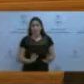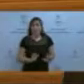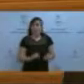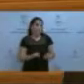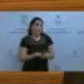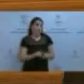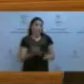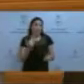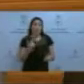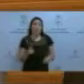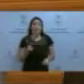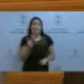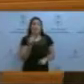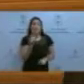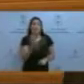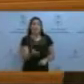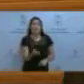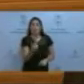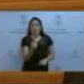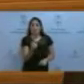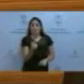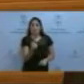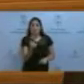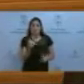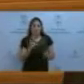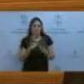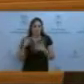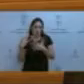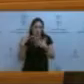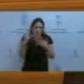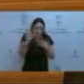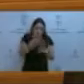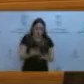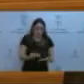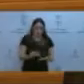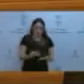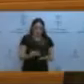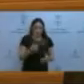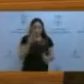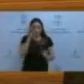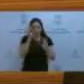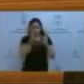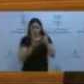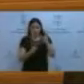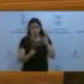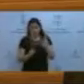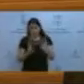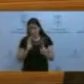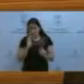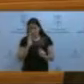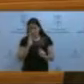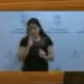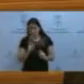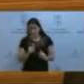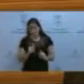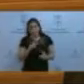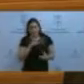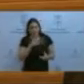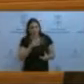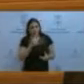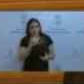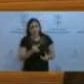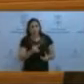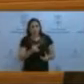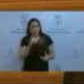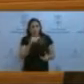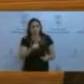estuvo de la cuantificación económica, lo cual es sorprendente 9 años después de que se empezaran a hacer aquellas actividades delictivas, no va a estar en condiciones de decir que eso hoy en